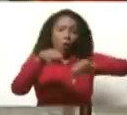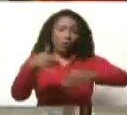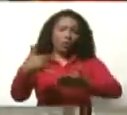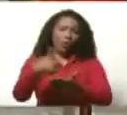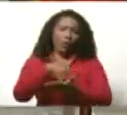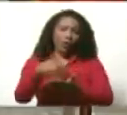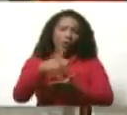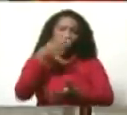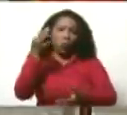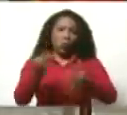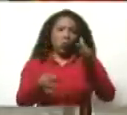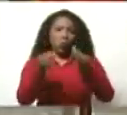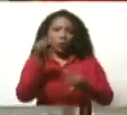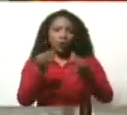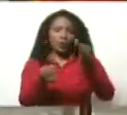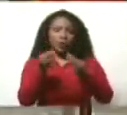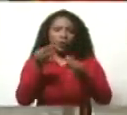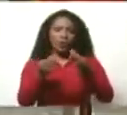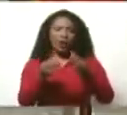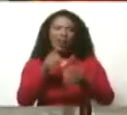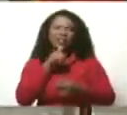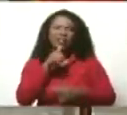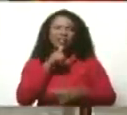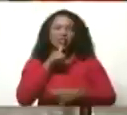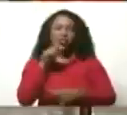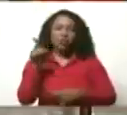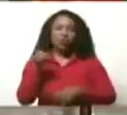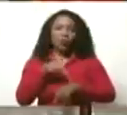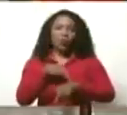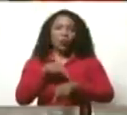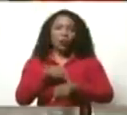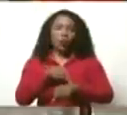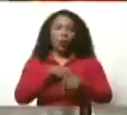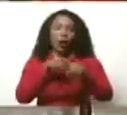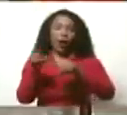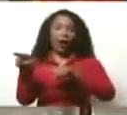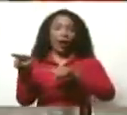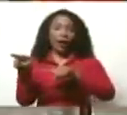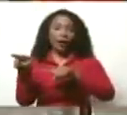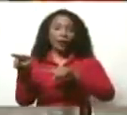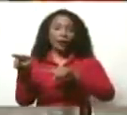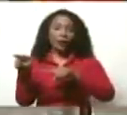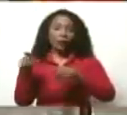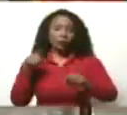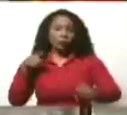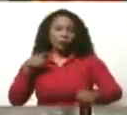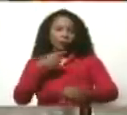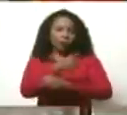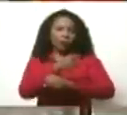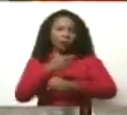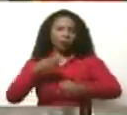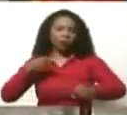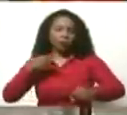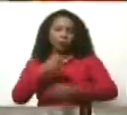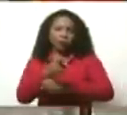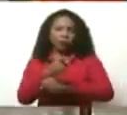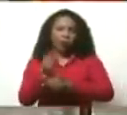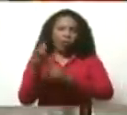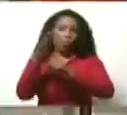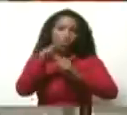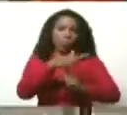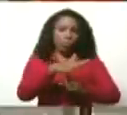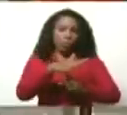vulnerabilidad jurídica a quienes en su momento él conminó, obligó, sometió a